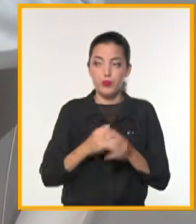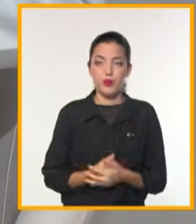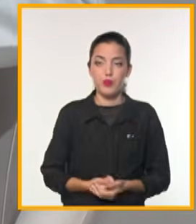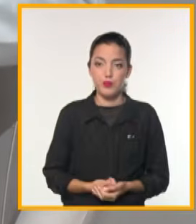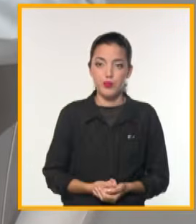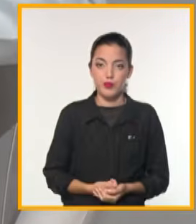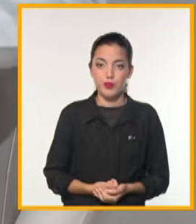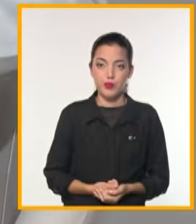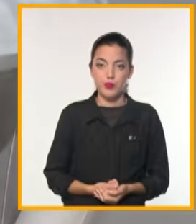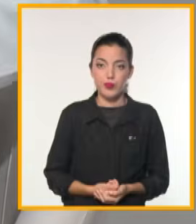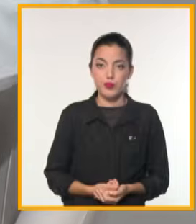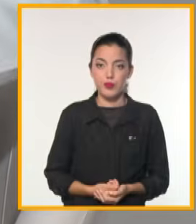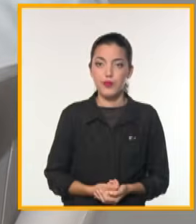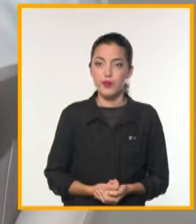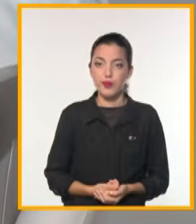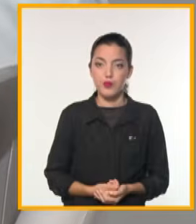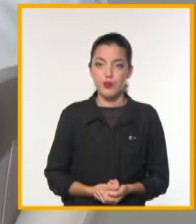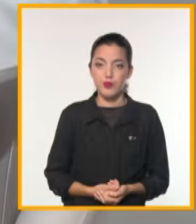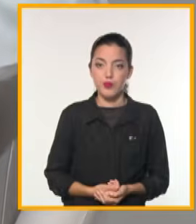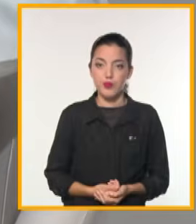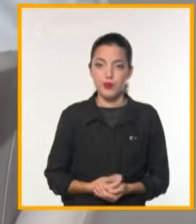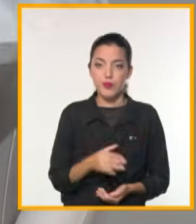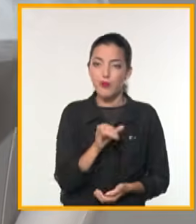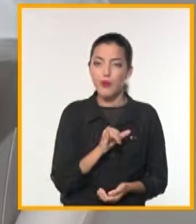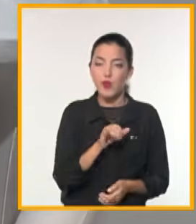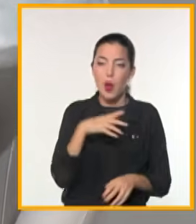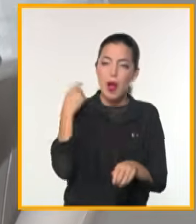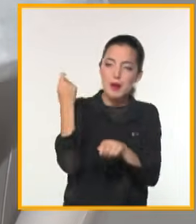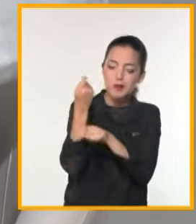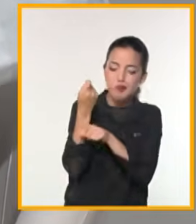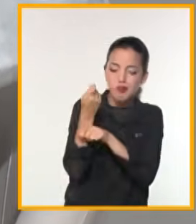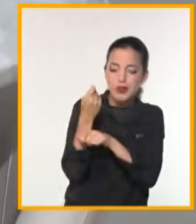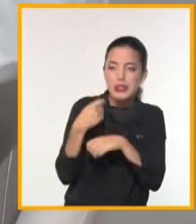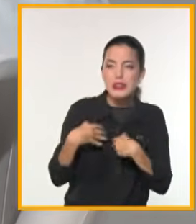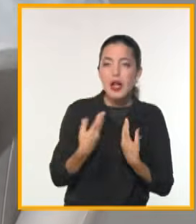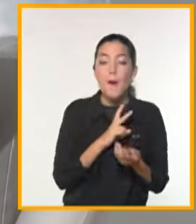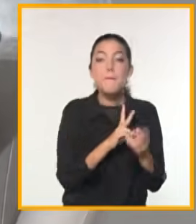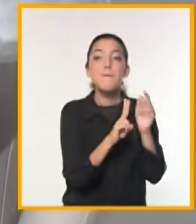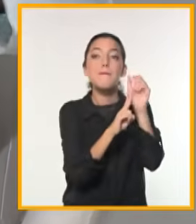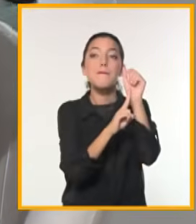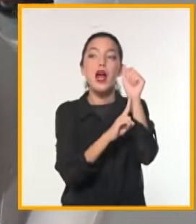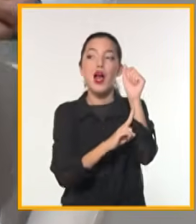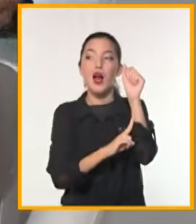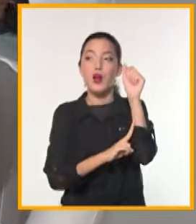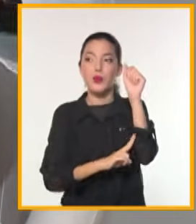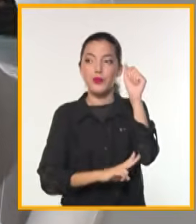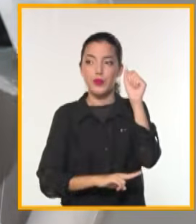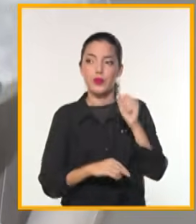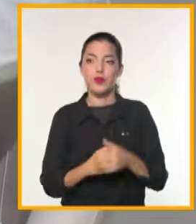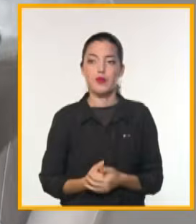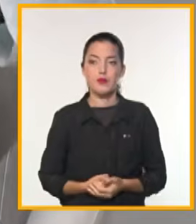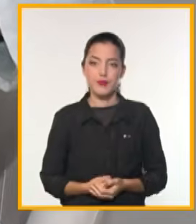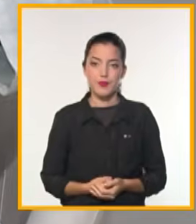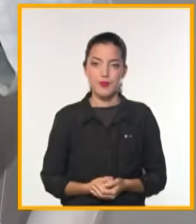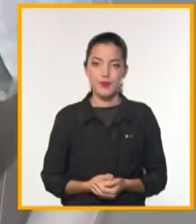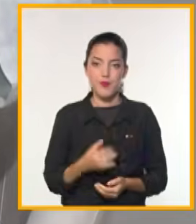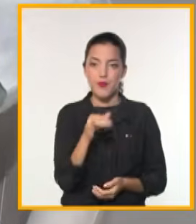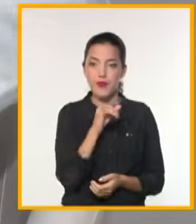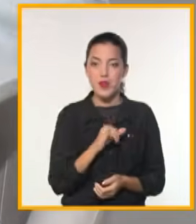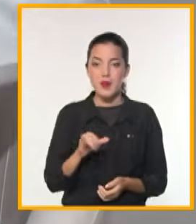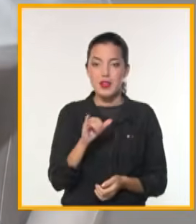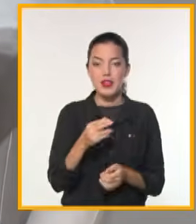padres. Y nos enseñaron esos valores. ¿Cuántos hijos? Los valores precisamente de la